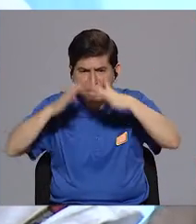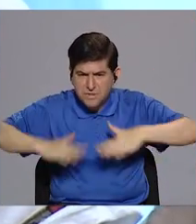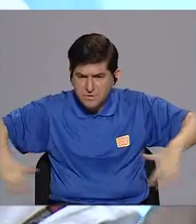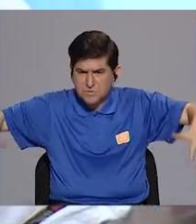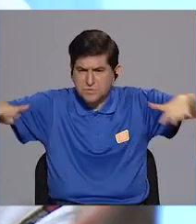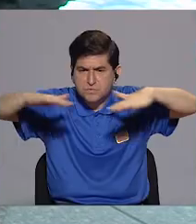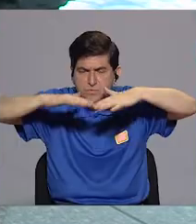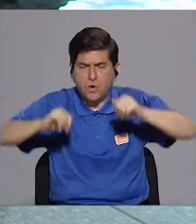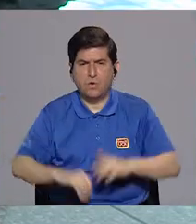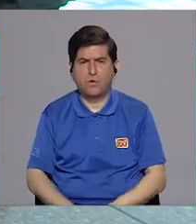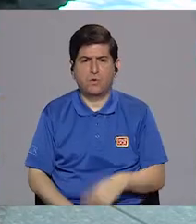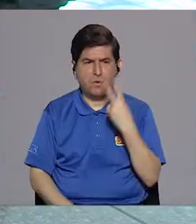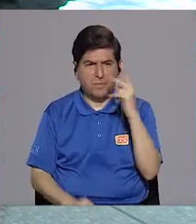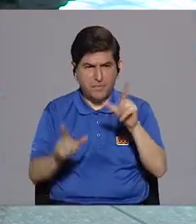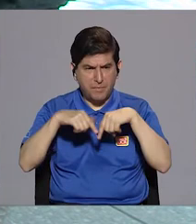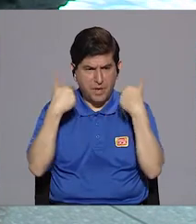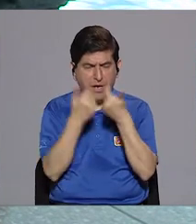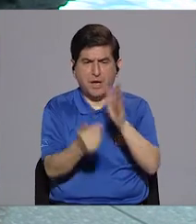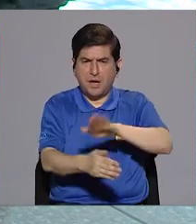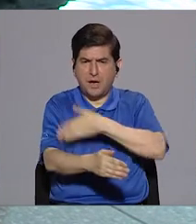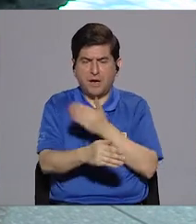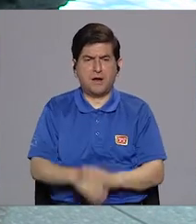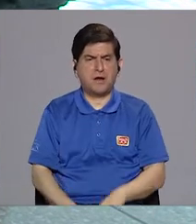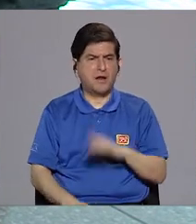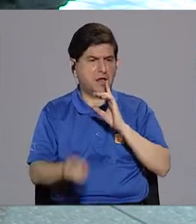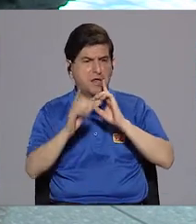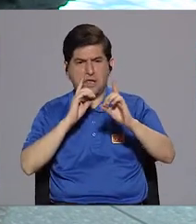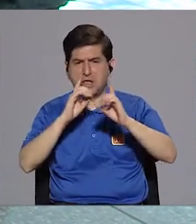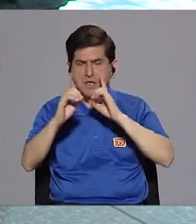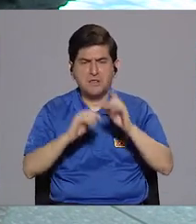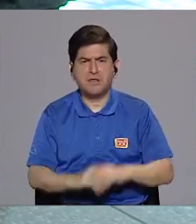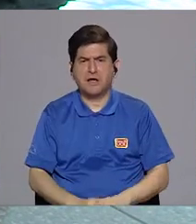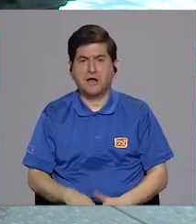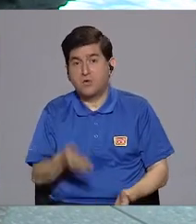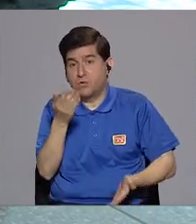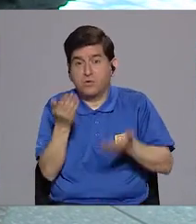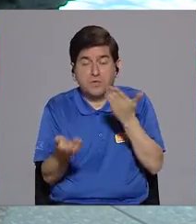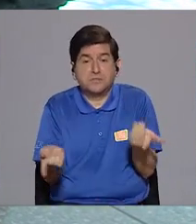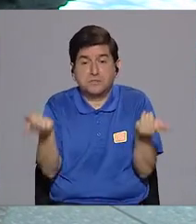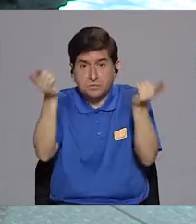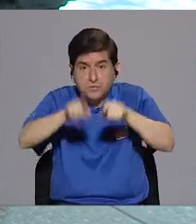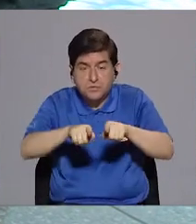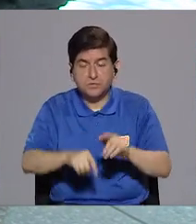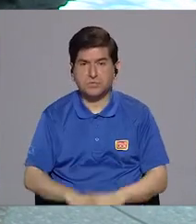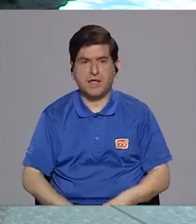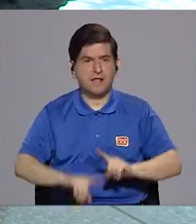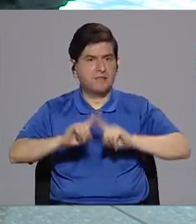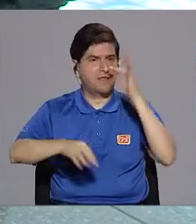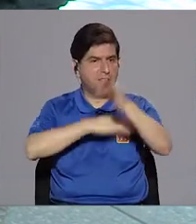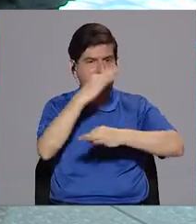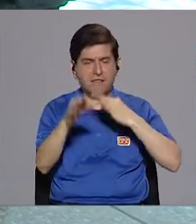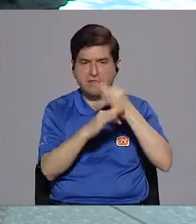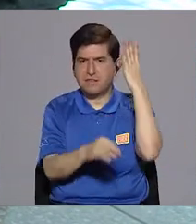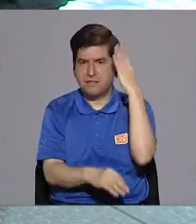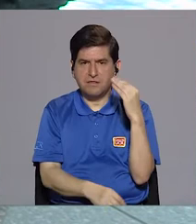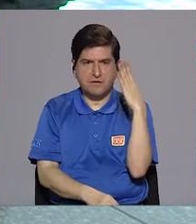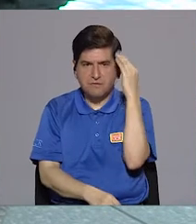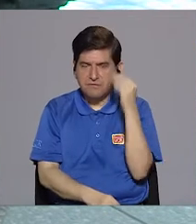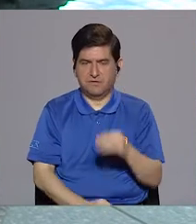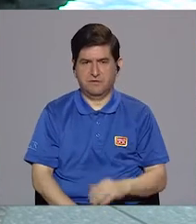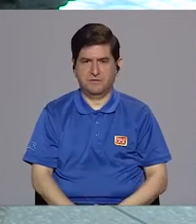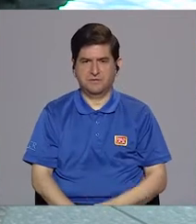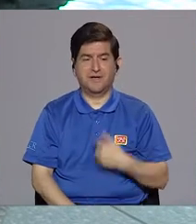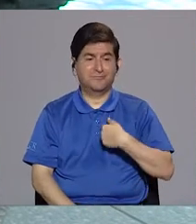factor espacial, ¿no? Cuando ves una orquesta y ves que hay un diálogo entre músicos de aquí y allá, es otro tipo de experiencia,